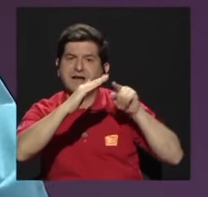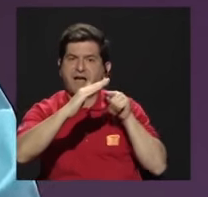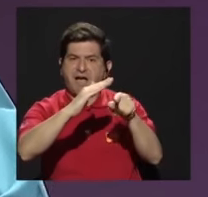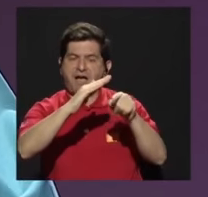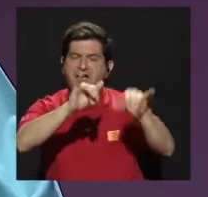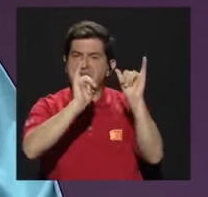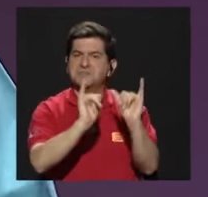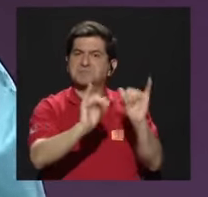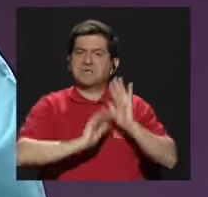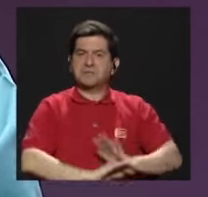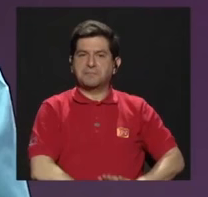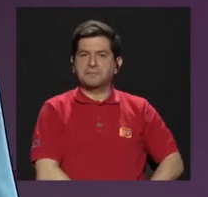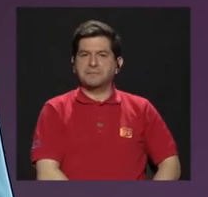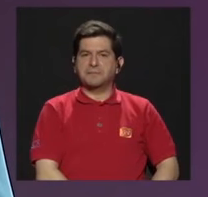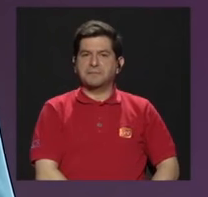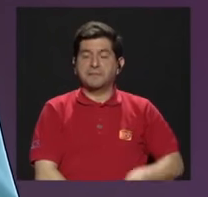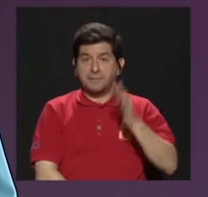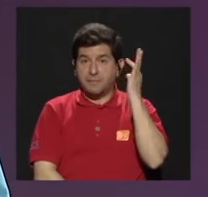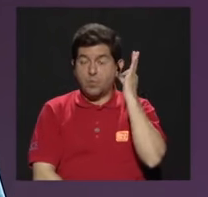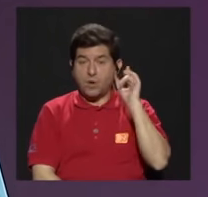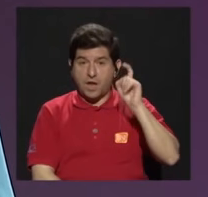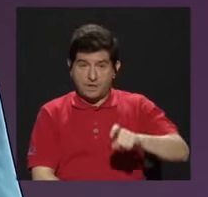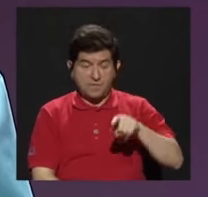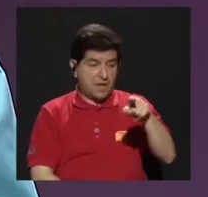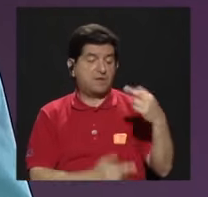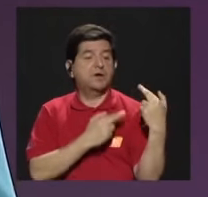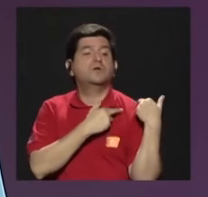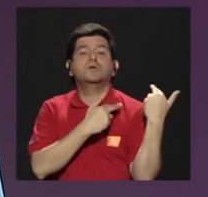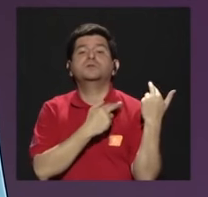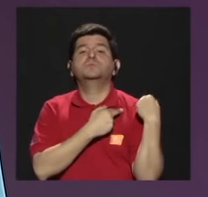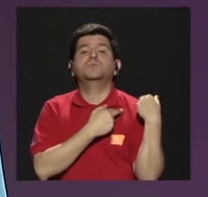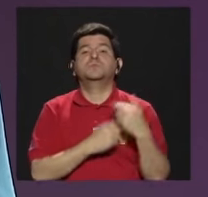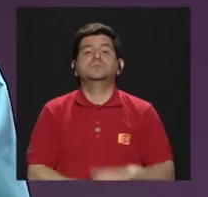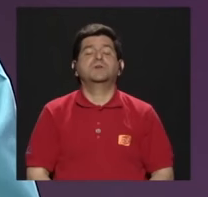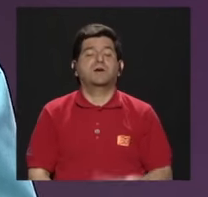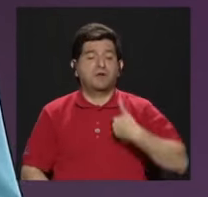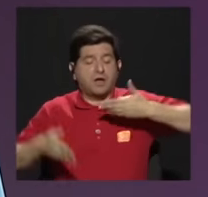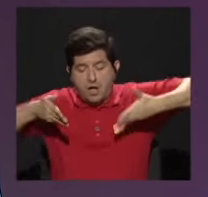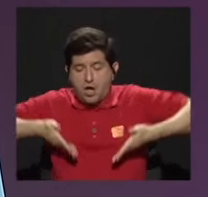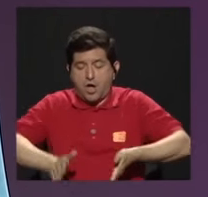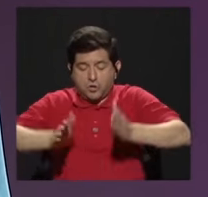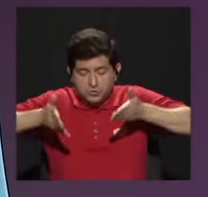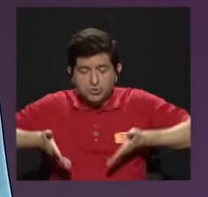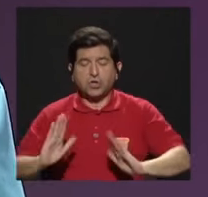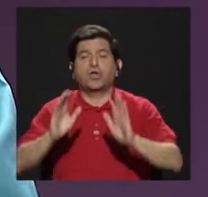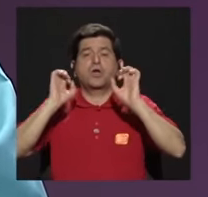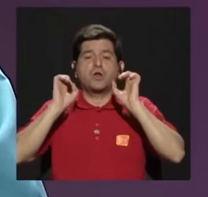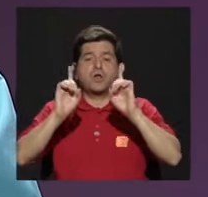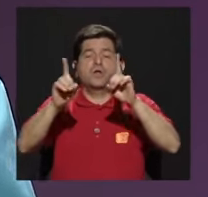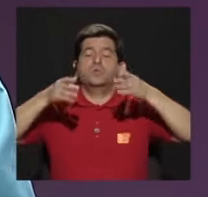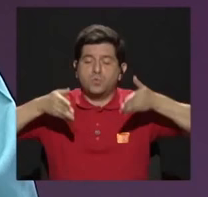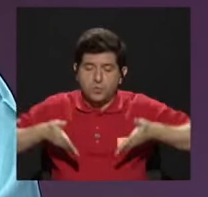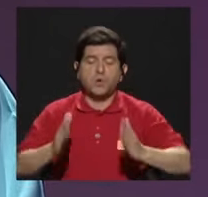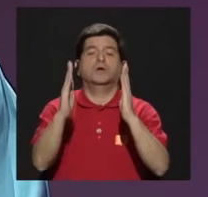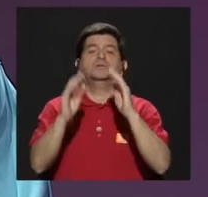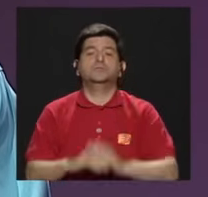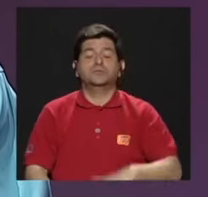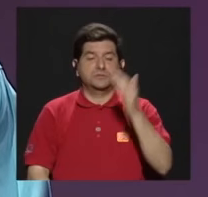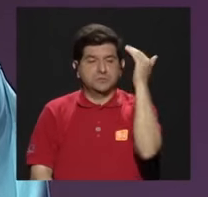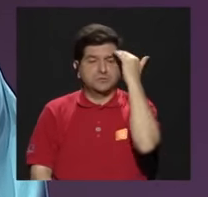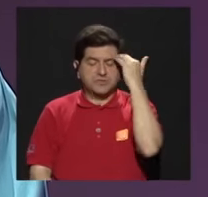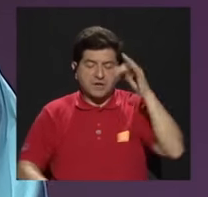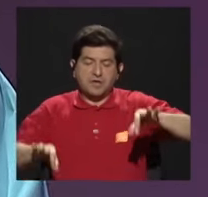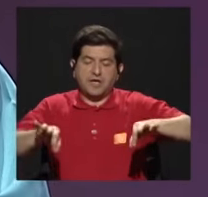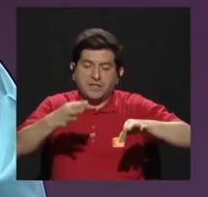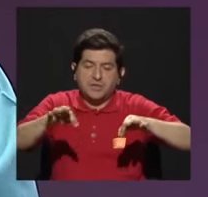ella tiene que estar. Además, a una mujer tiene que encargarse de a que tiene que tener hijos, a que tiene que educar a esos hijos, a que tiene que saber